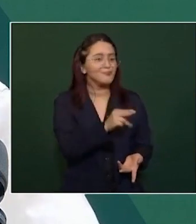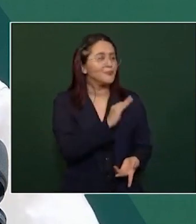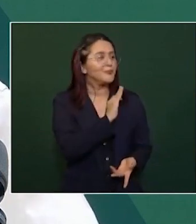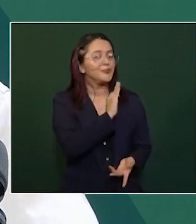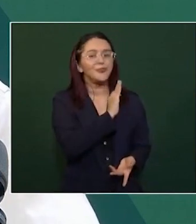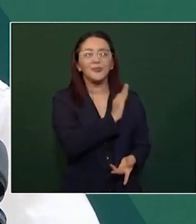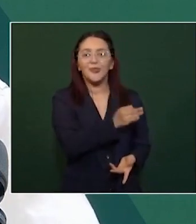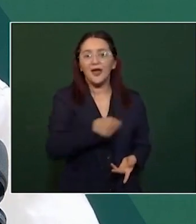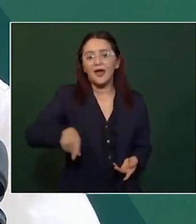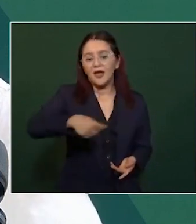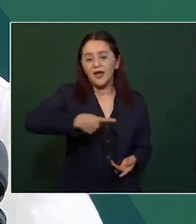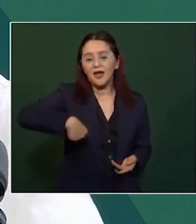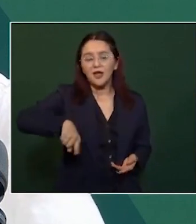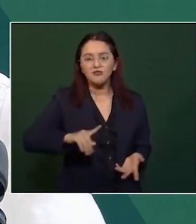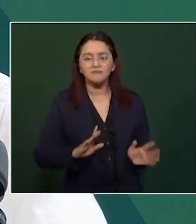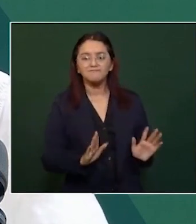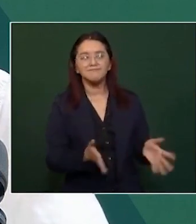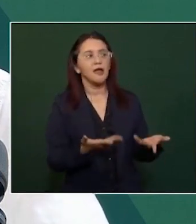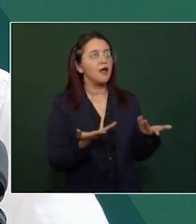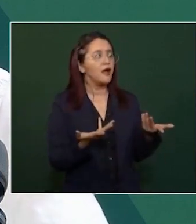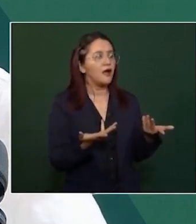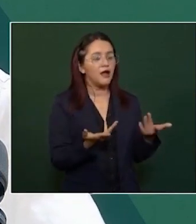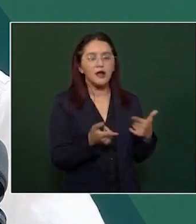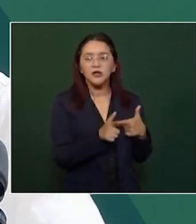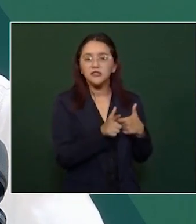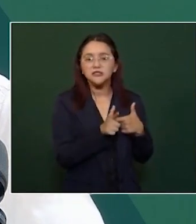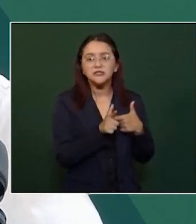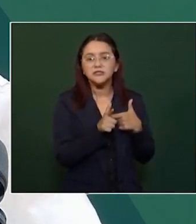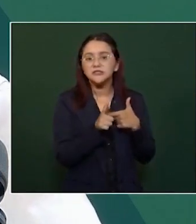Respetamos la investidura del presidente, a su persona,